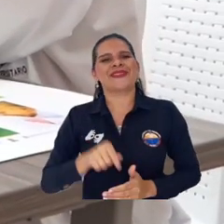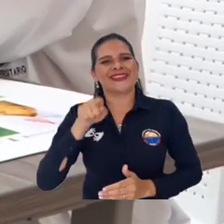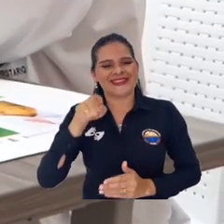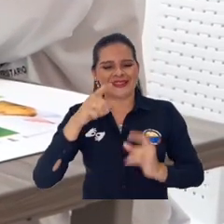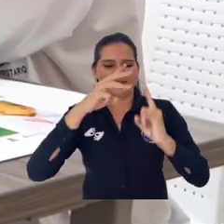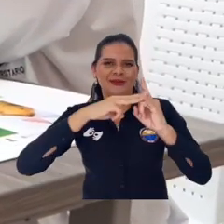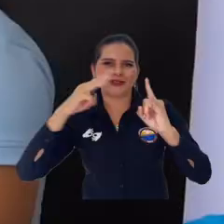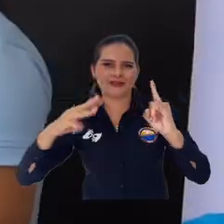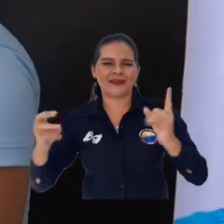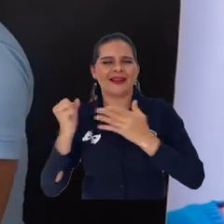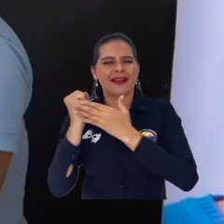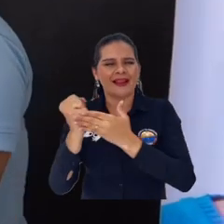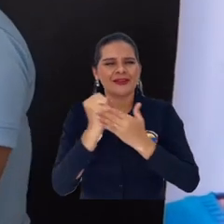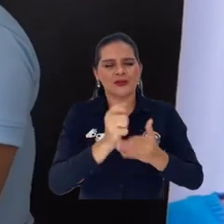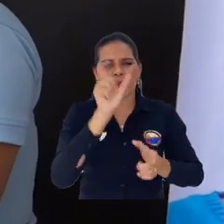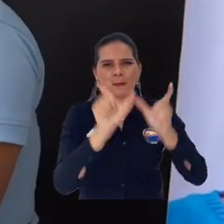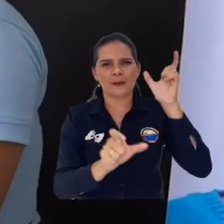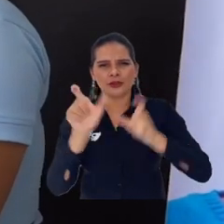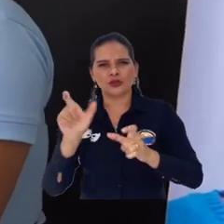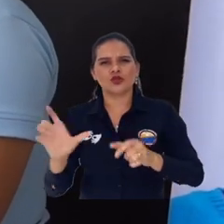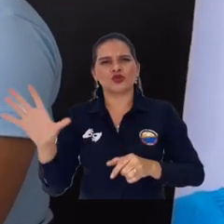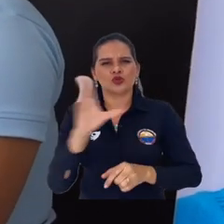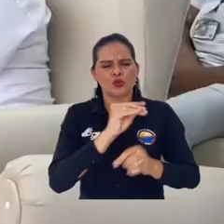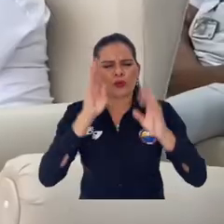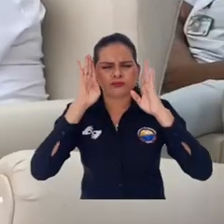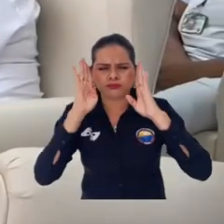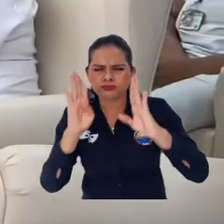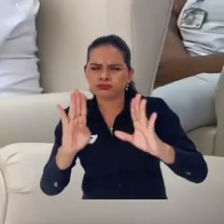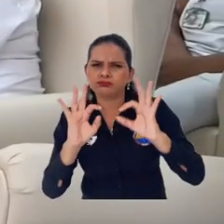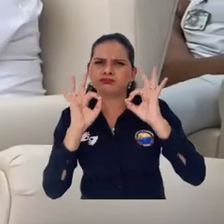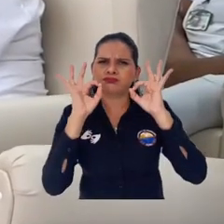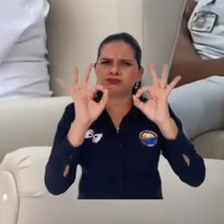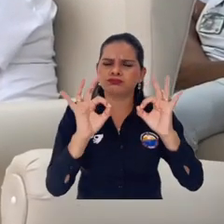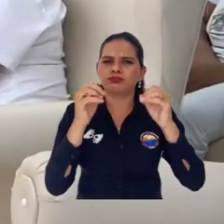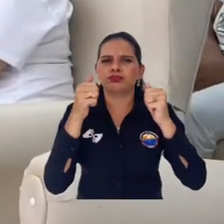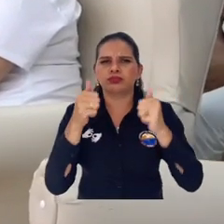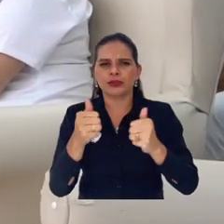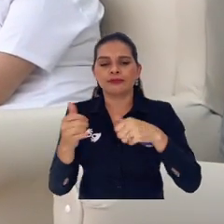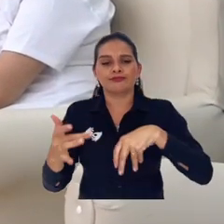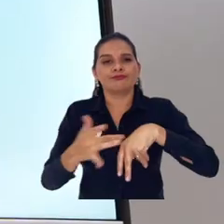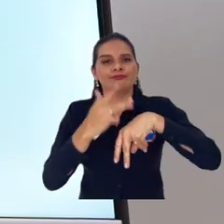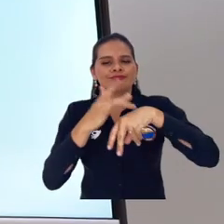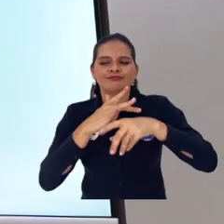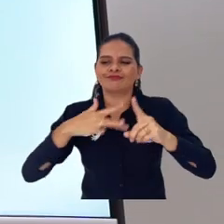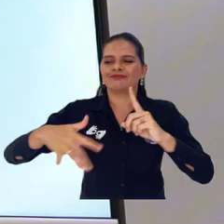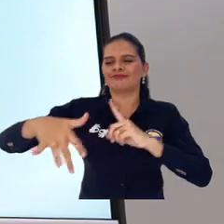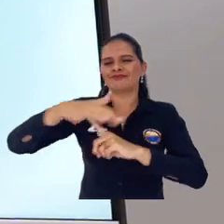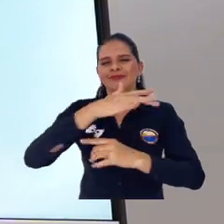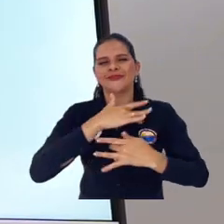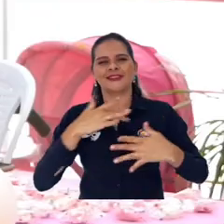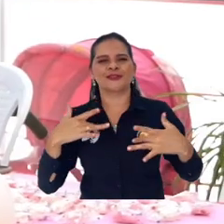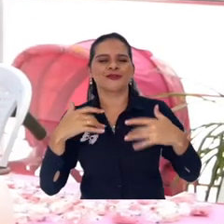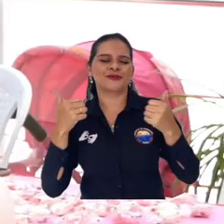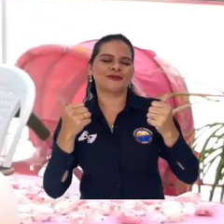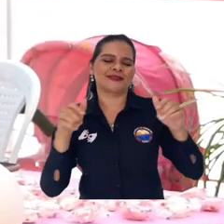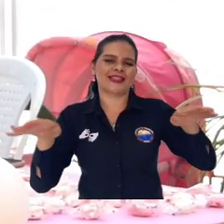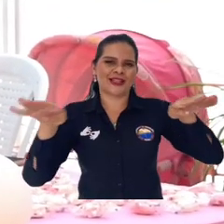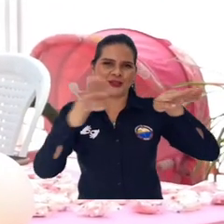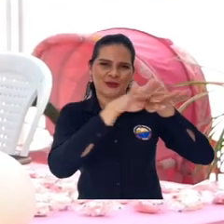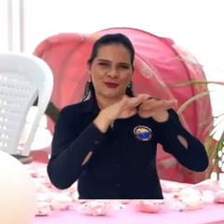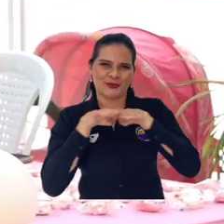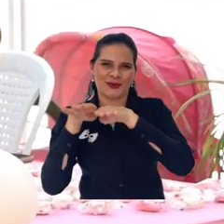la Universidad del Magdalena permite que la población acceda a atención especializada y oportuna, promoviendo un entorno más saludable